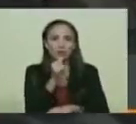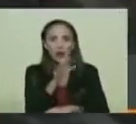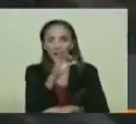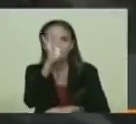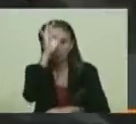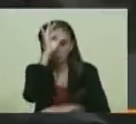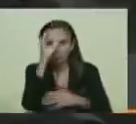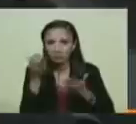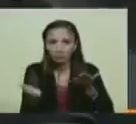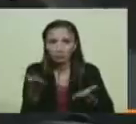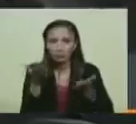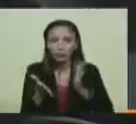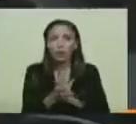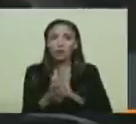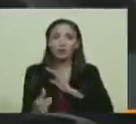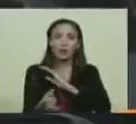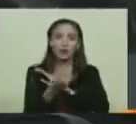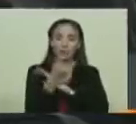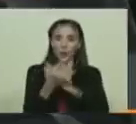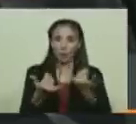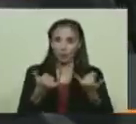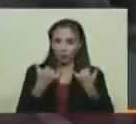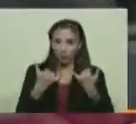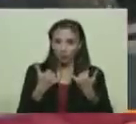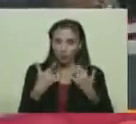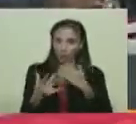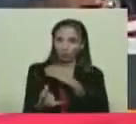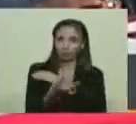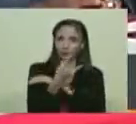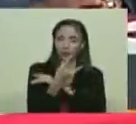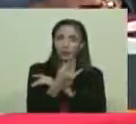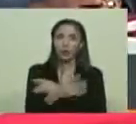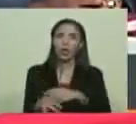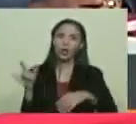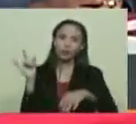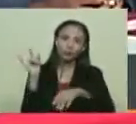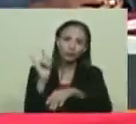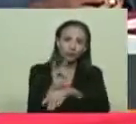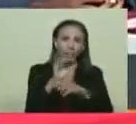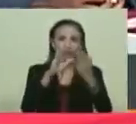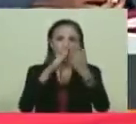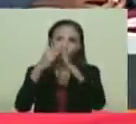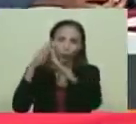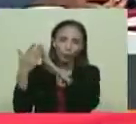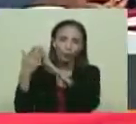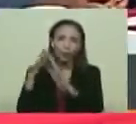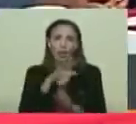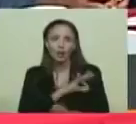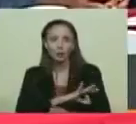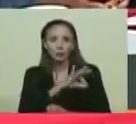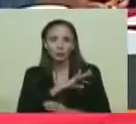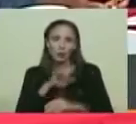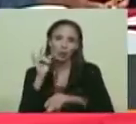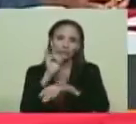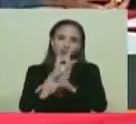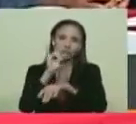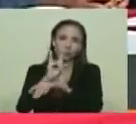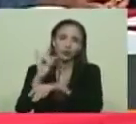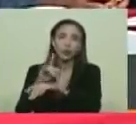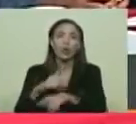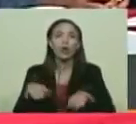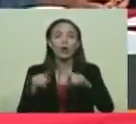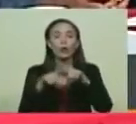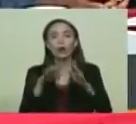Engañarse a sí mismo, engañar a la sociedad y engañar a la